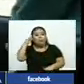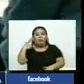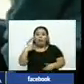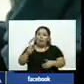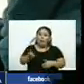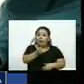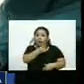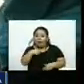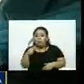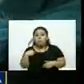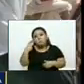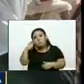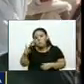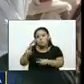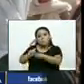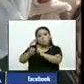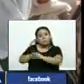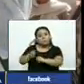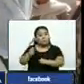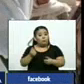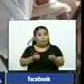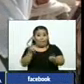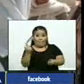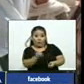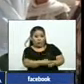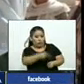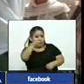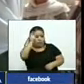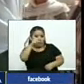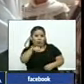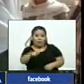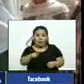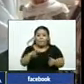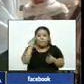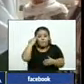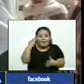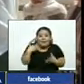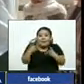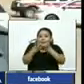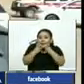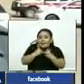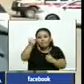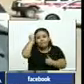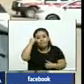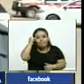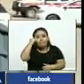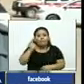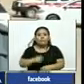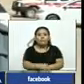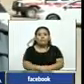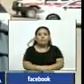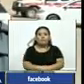conducción parece ser aceptada. Los instructores dicen que las mujeres están ansiosas por aprender.